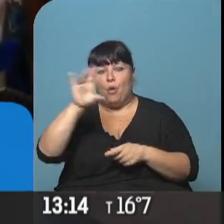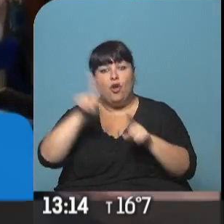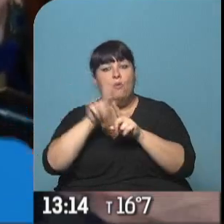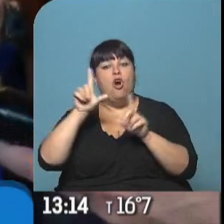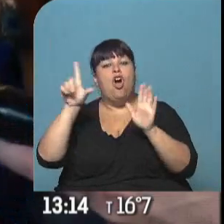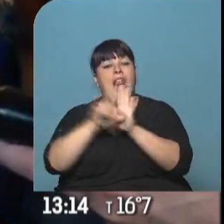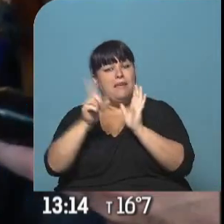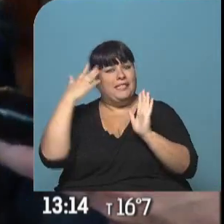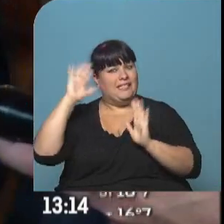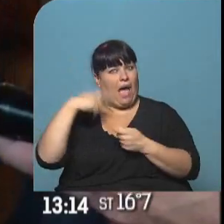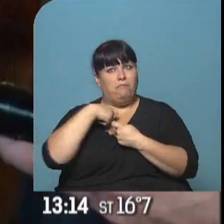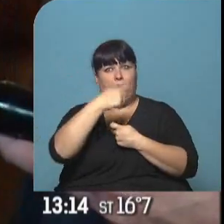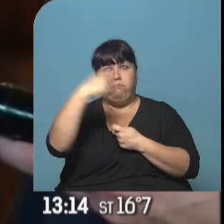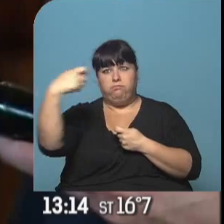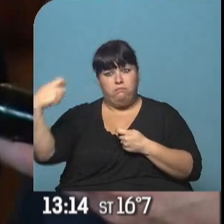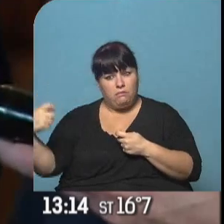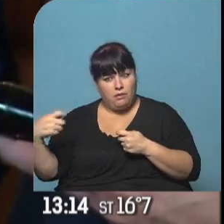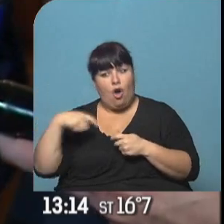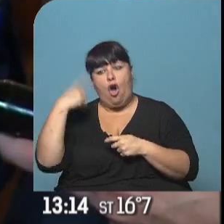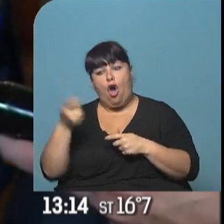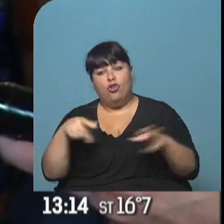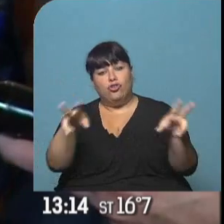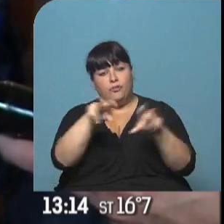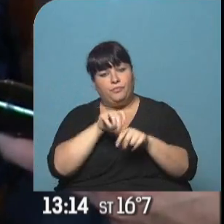ley de coparticipación antes, y se ponen otros